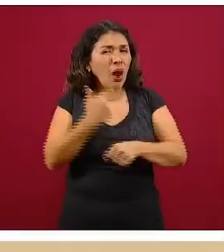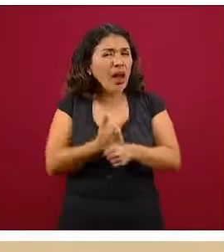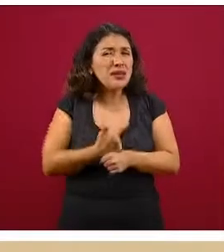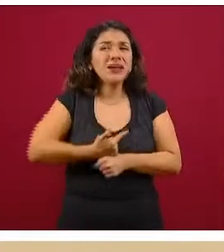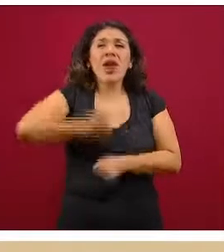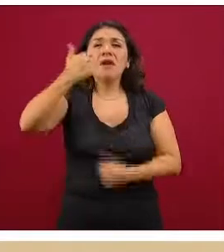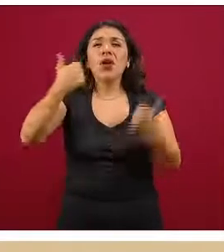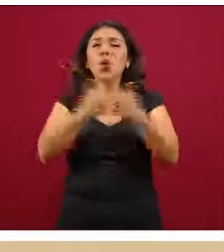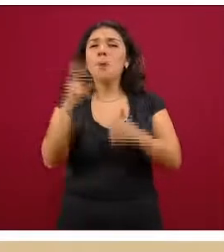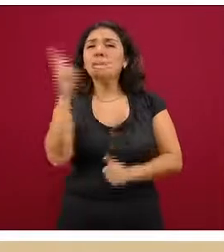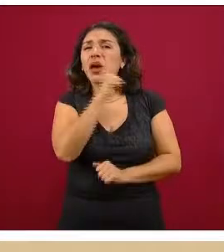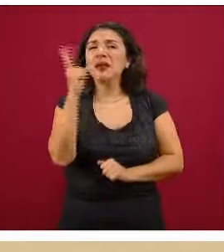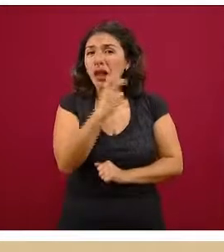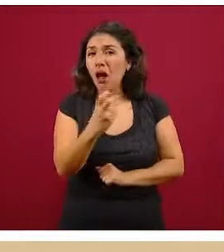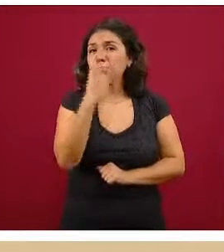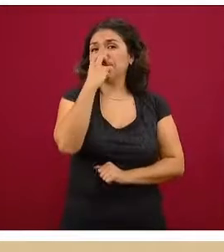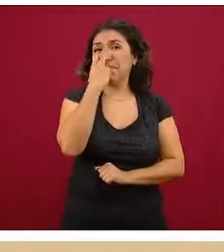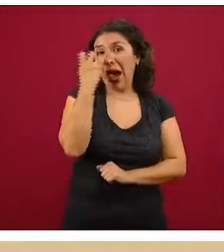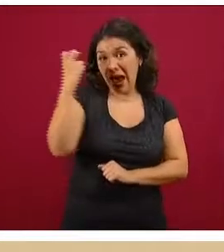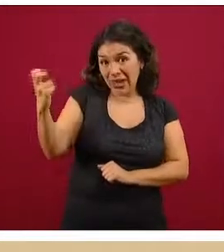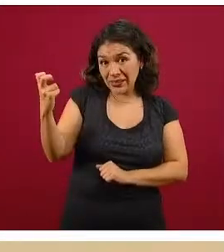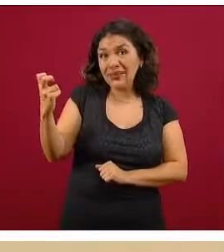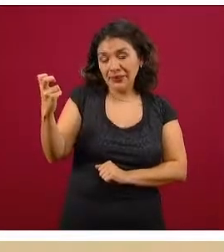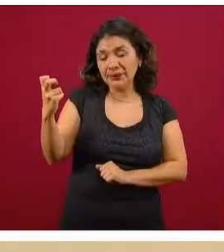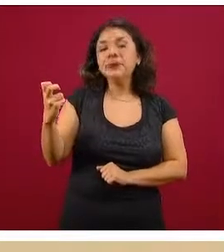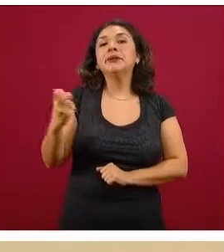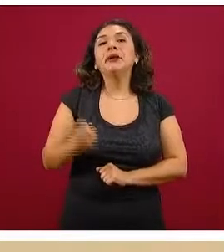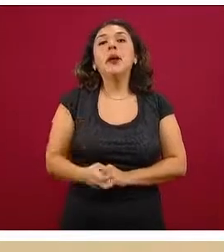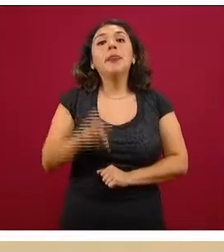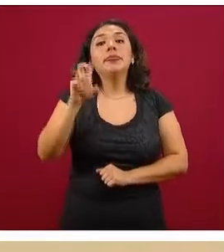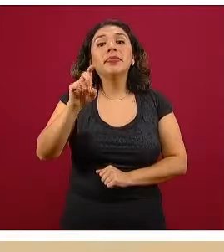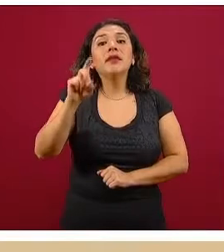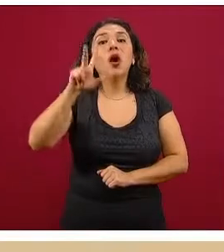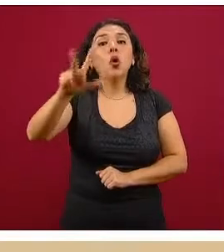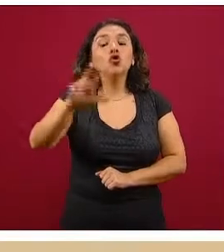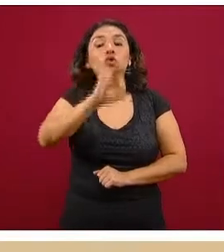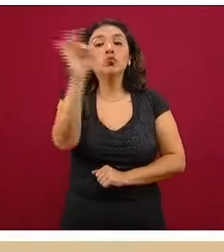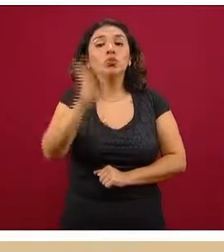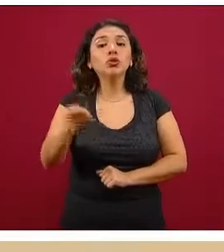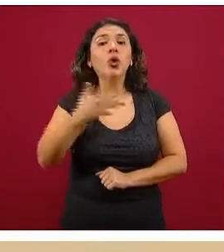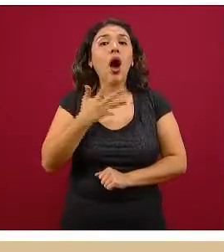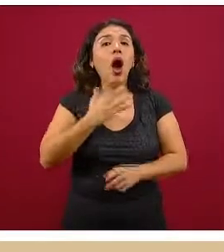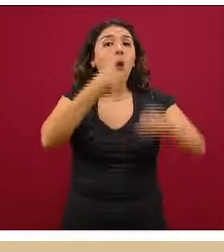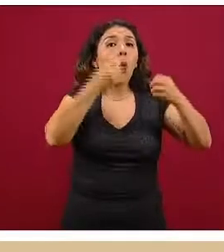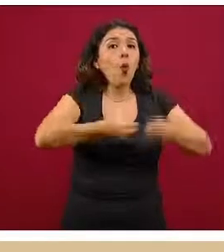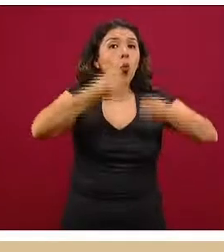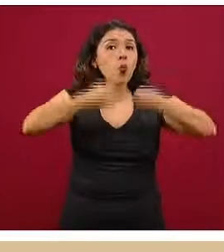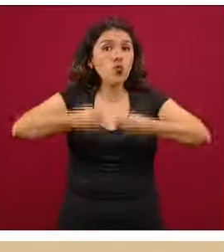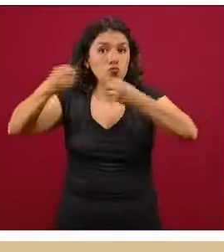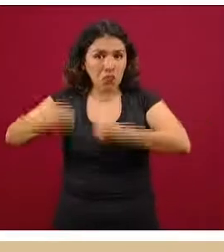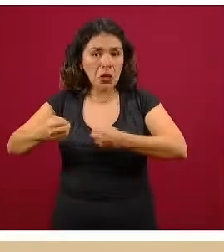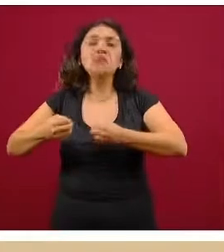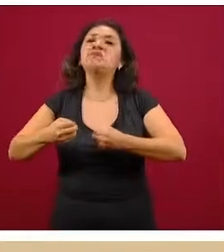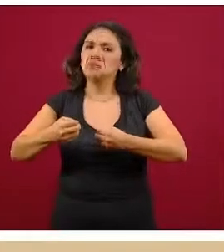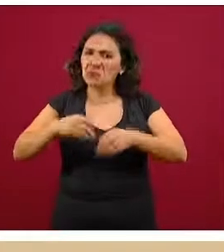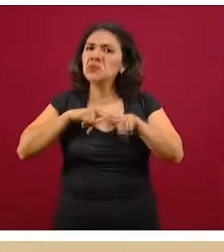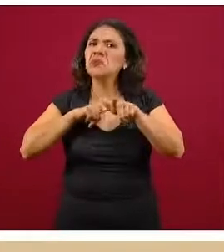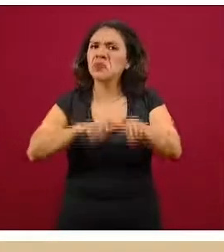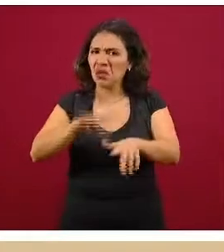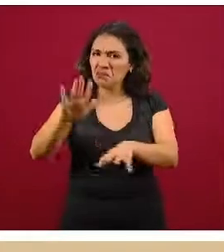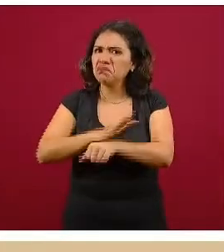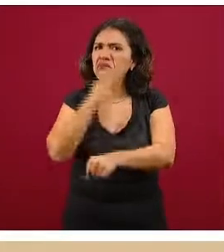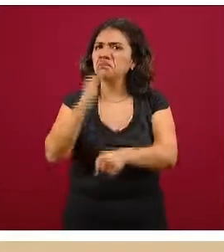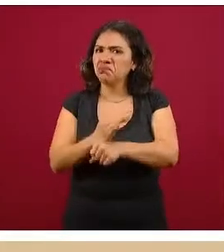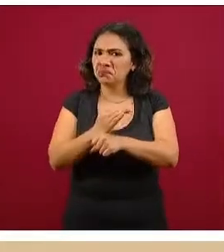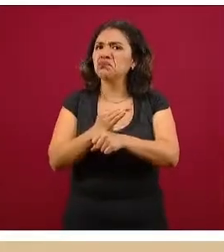tienen ventilador para este tipo de pacientes. 38% es la ocupación, es un porcentaje que se ha mantenido